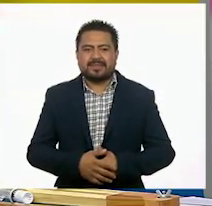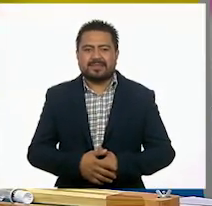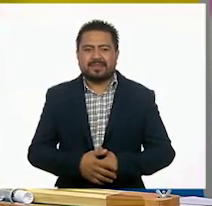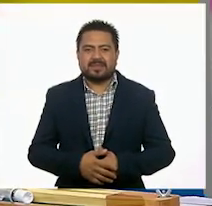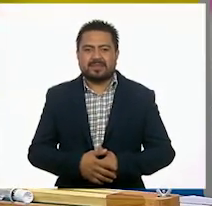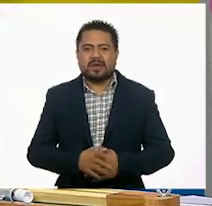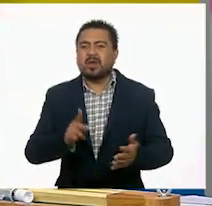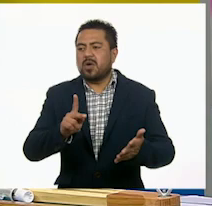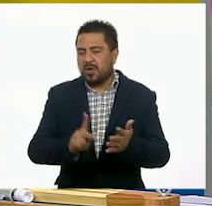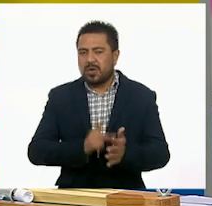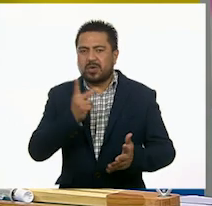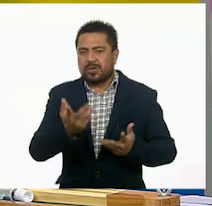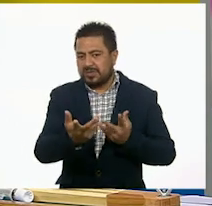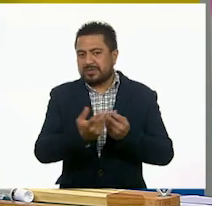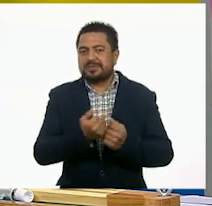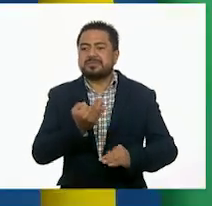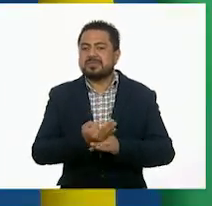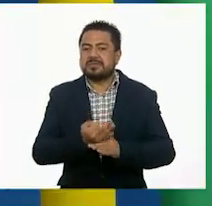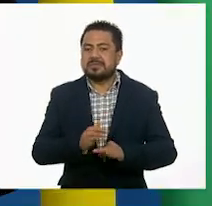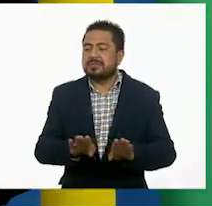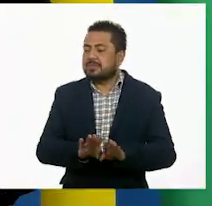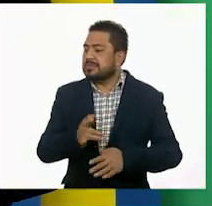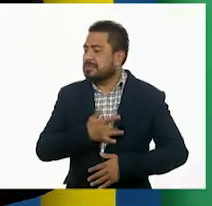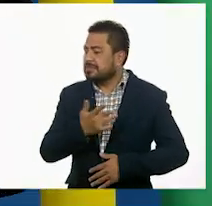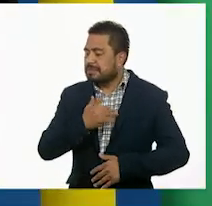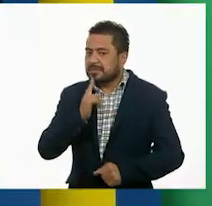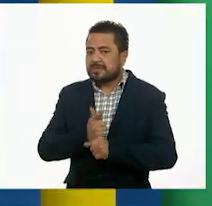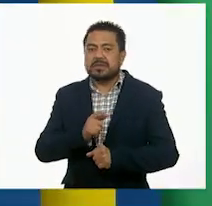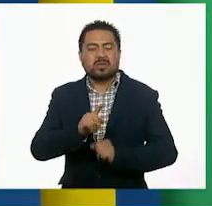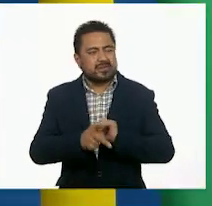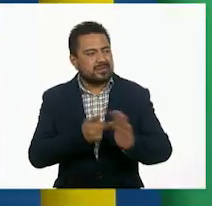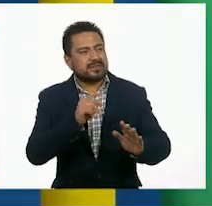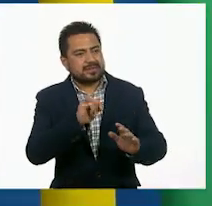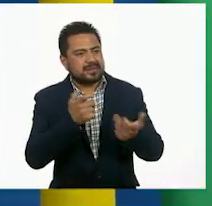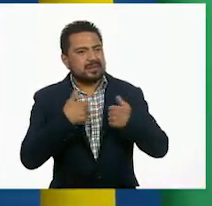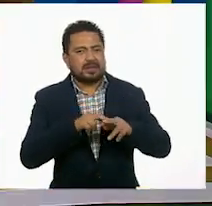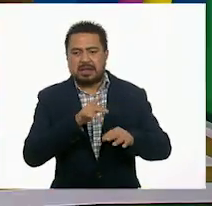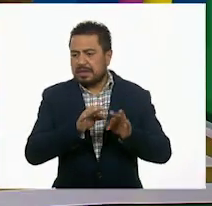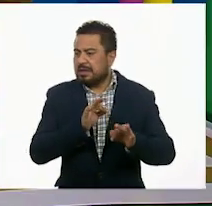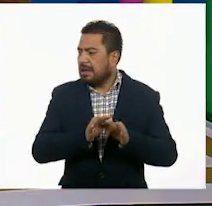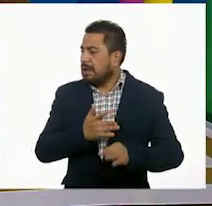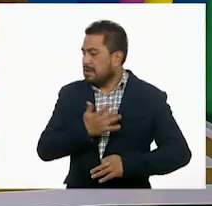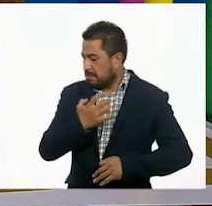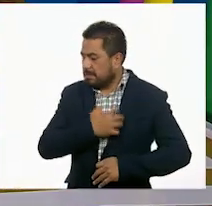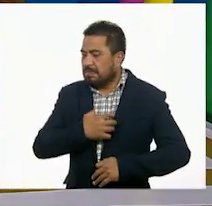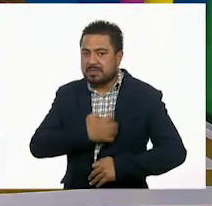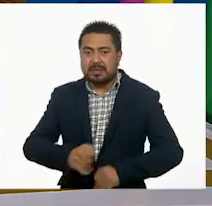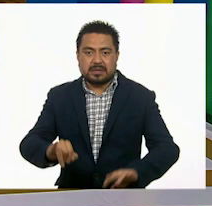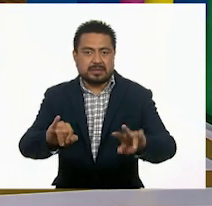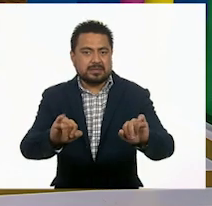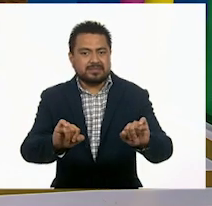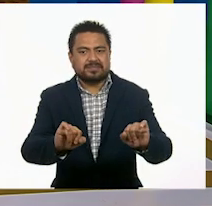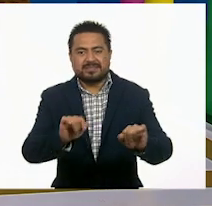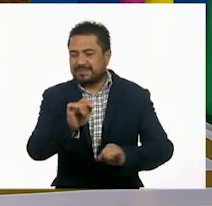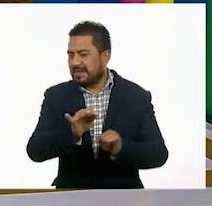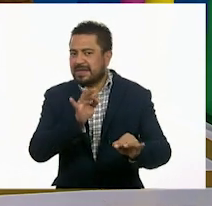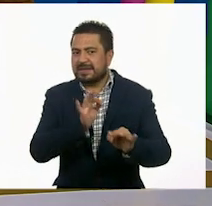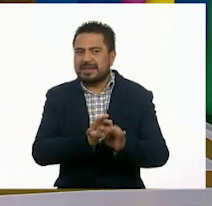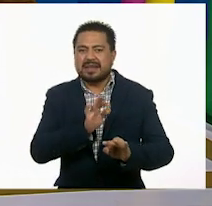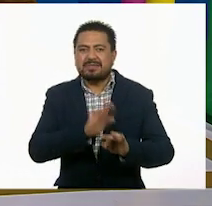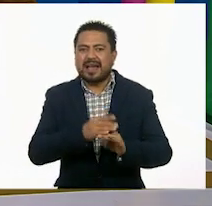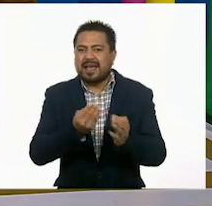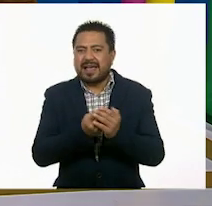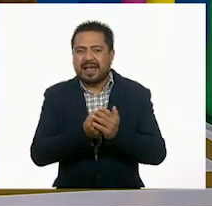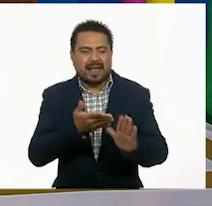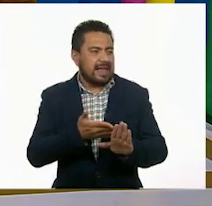Pues, otra vez aquí, Juan Carlos, ¿cómo ves? Nuevamente, maestro. ¿Listos? ¿Estás contento? Contentísimo. Listo, me quedé picado. Sí, me quedé picado de la